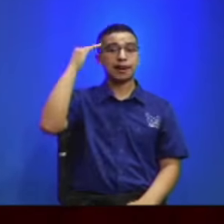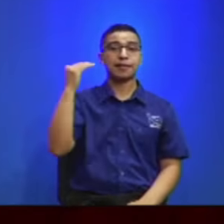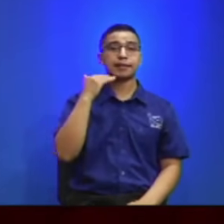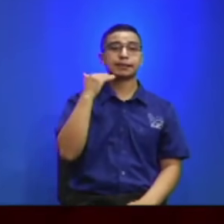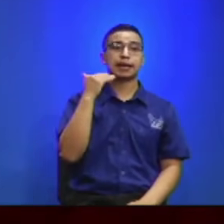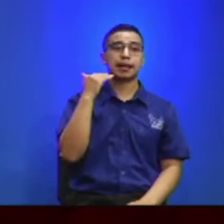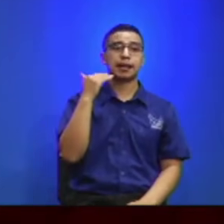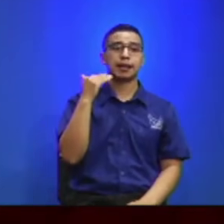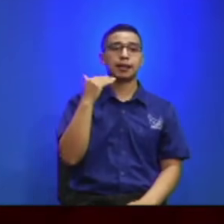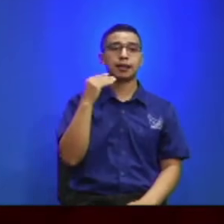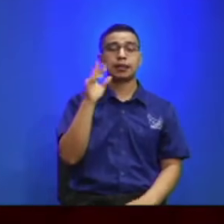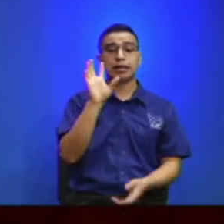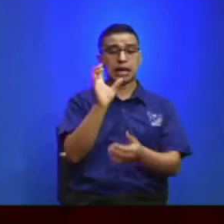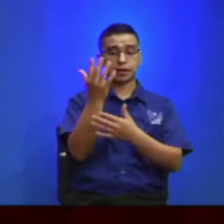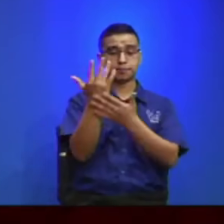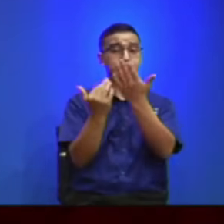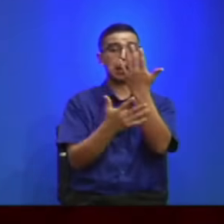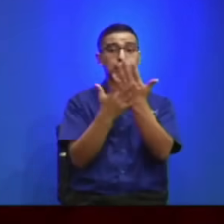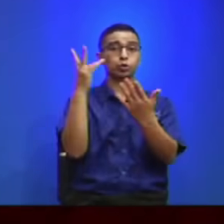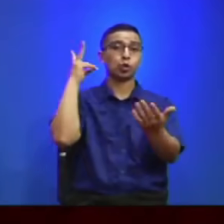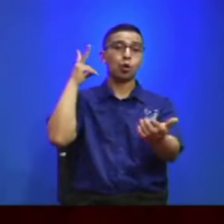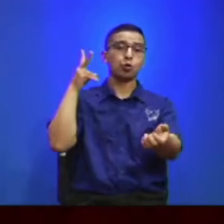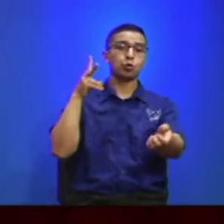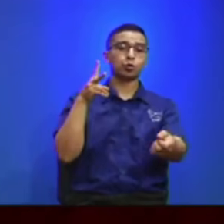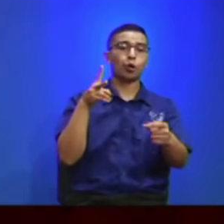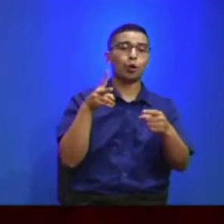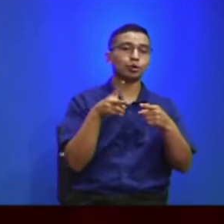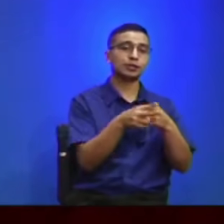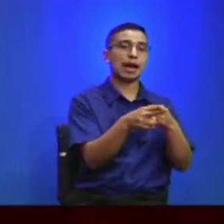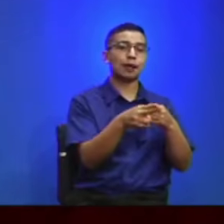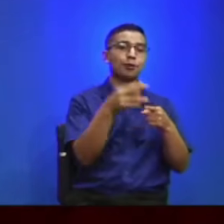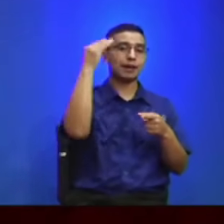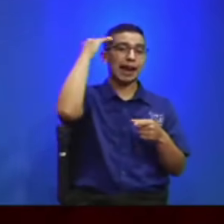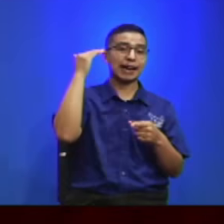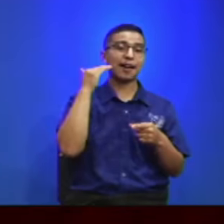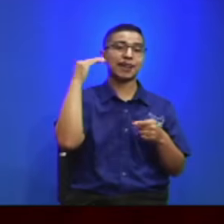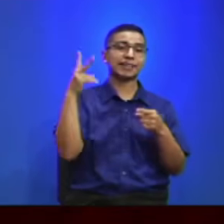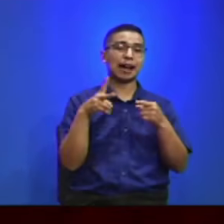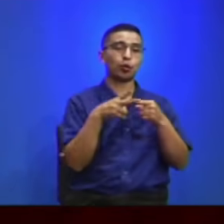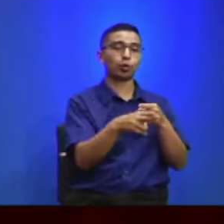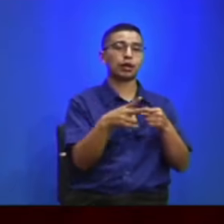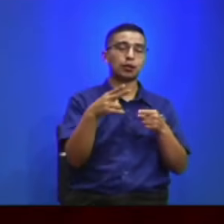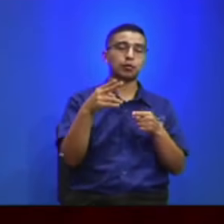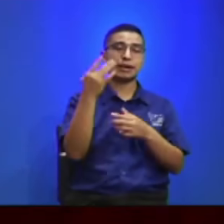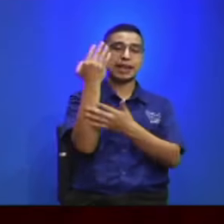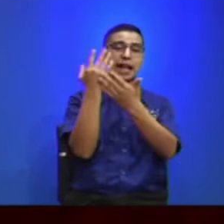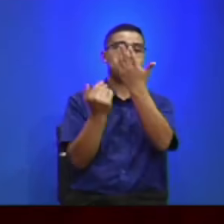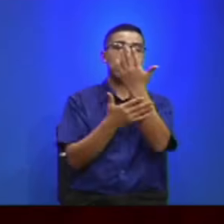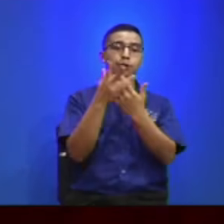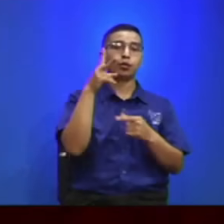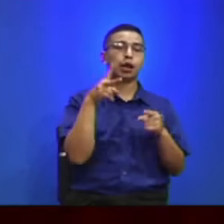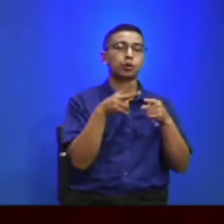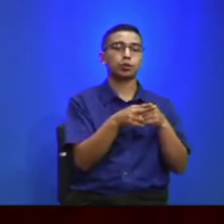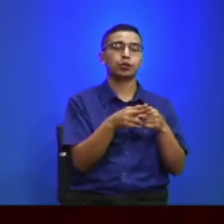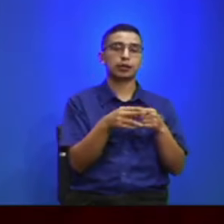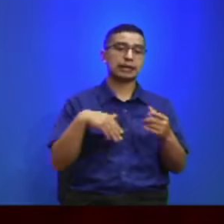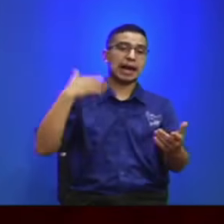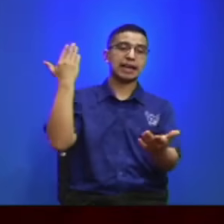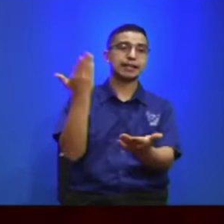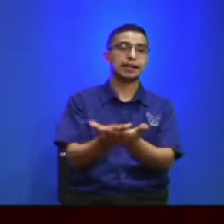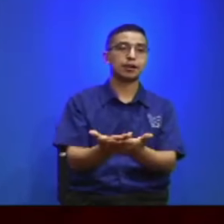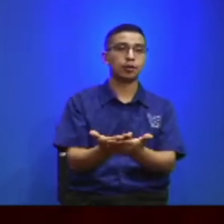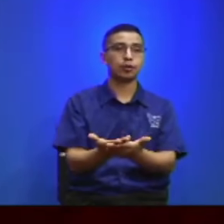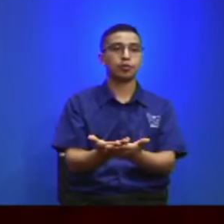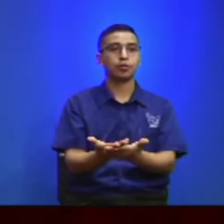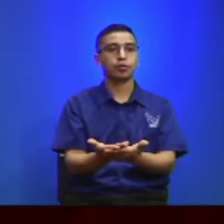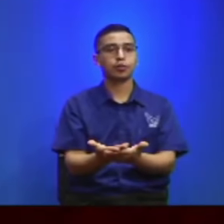palmas de sus manos estaban cortadas caras sobre el umbral sobre